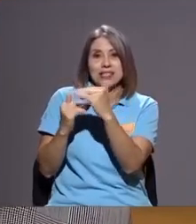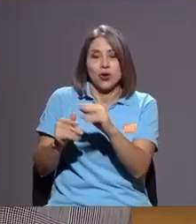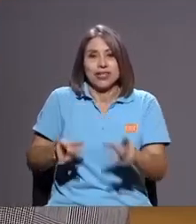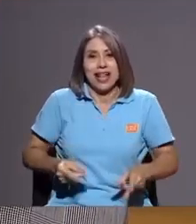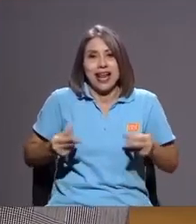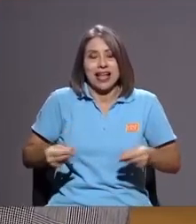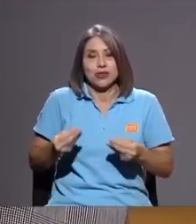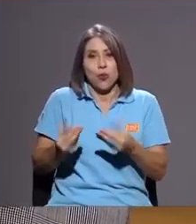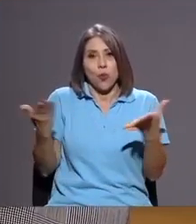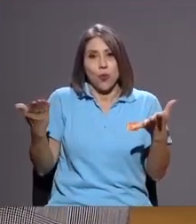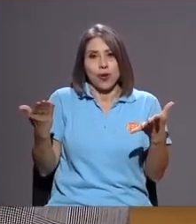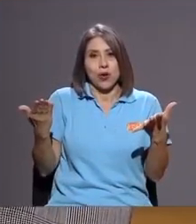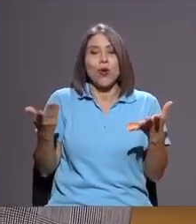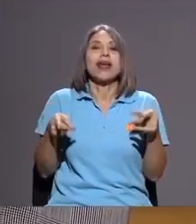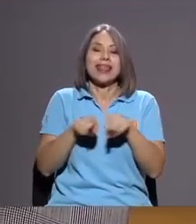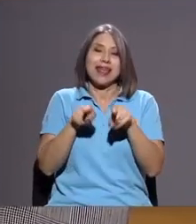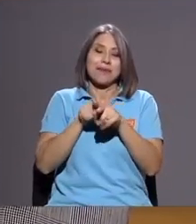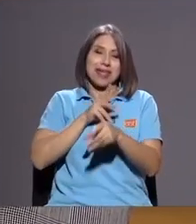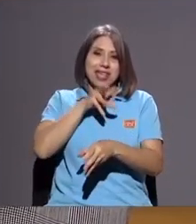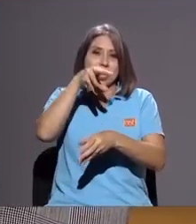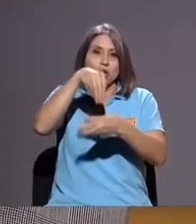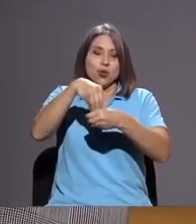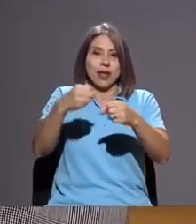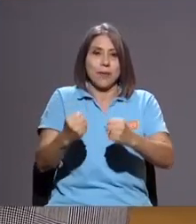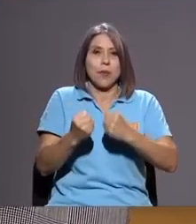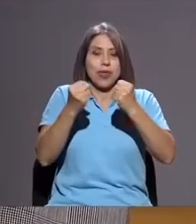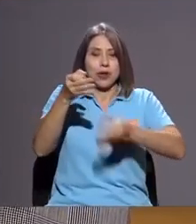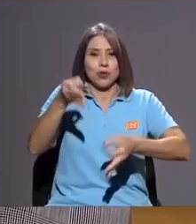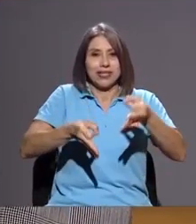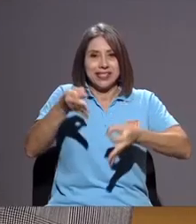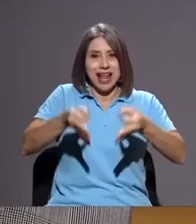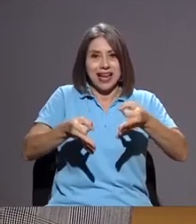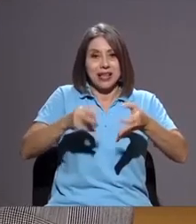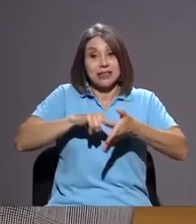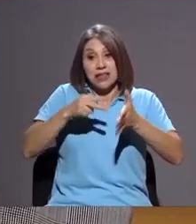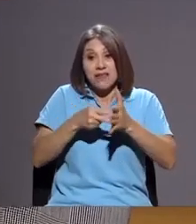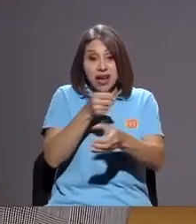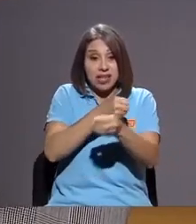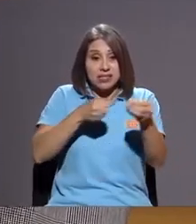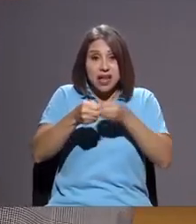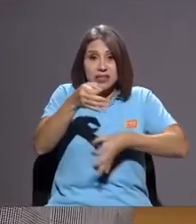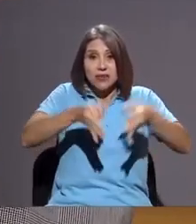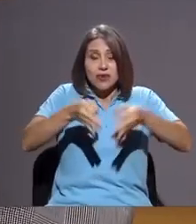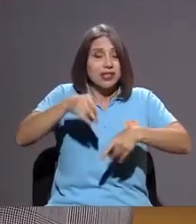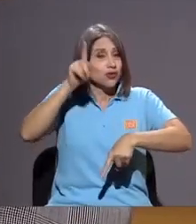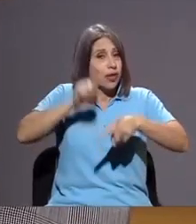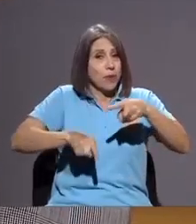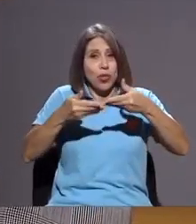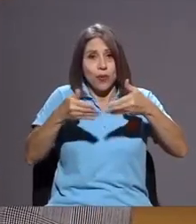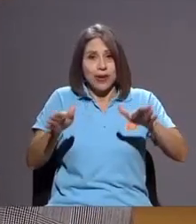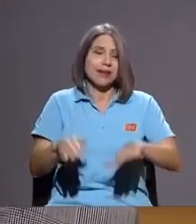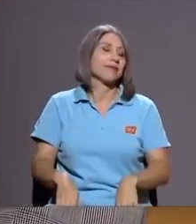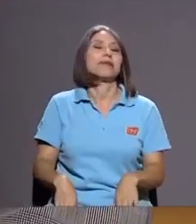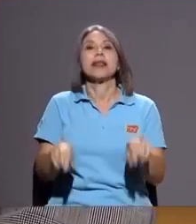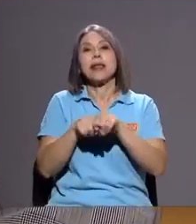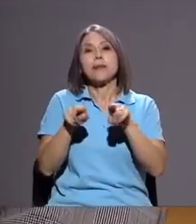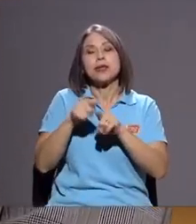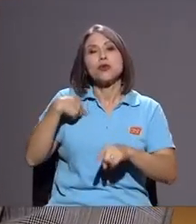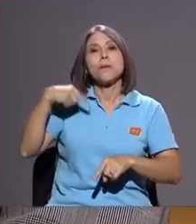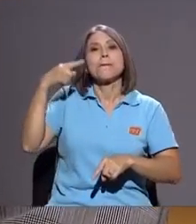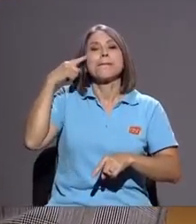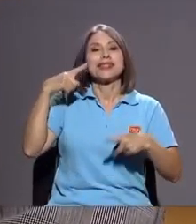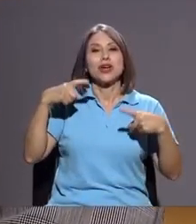incluye al Poder Judicial, y en consecuencia esos tribunales no se han podido hablar. Por otra parte, creo que la crisis va a